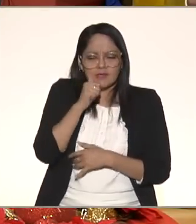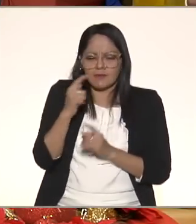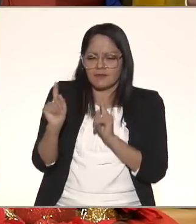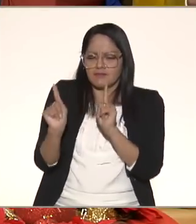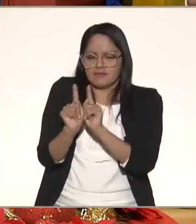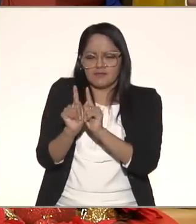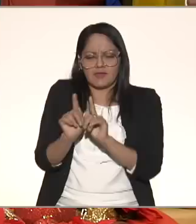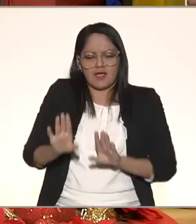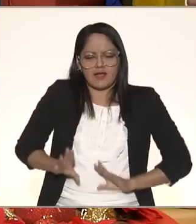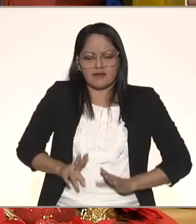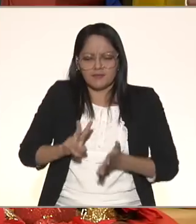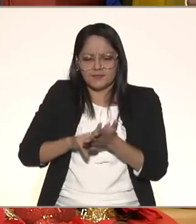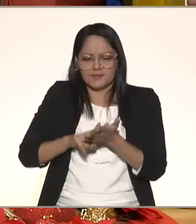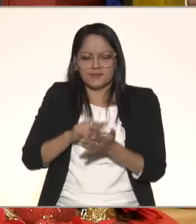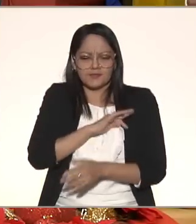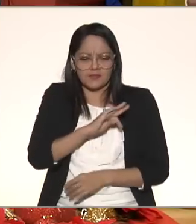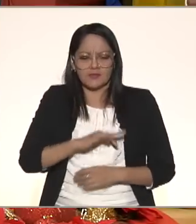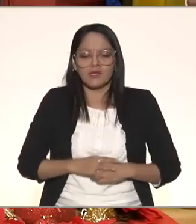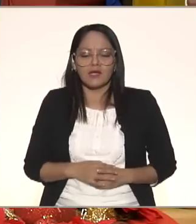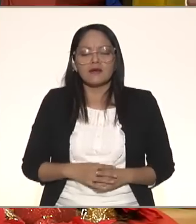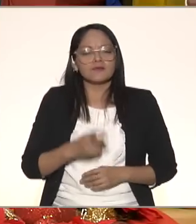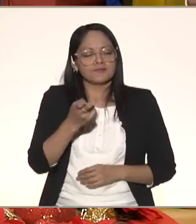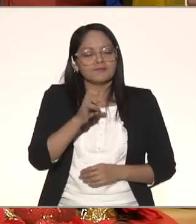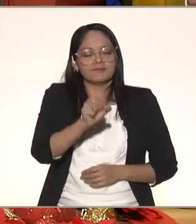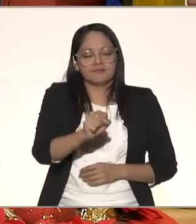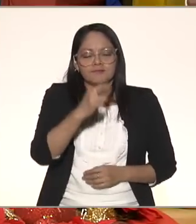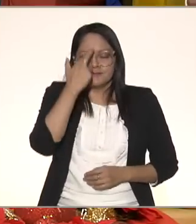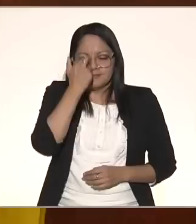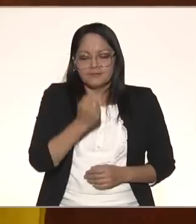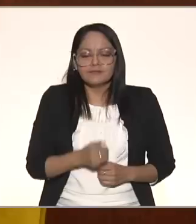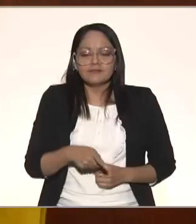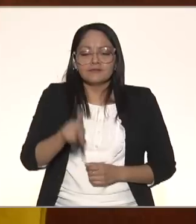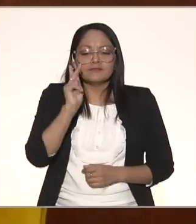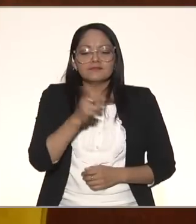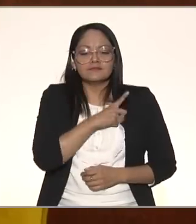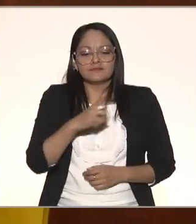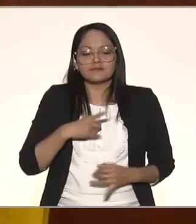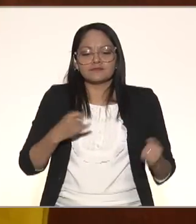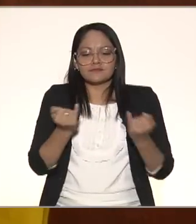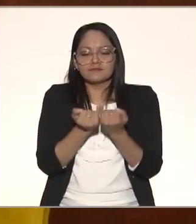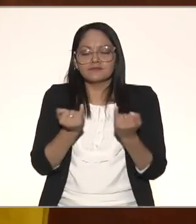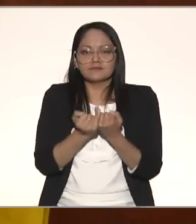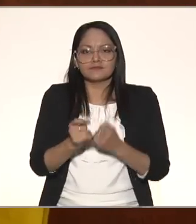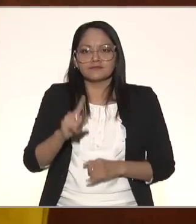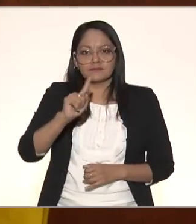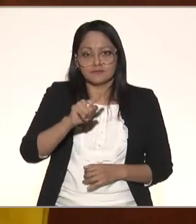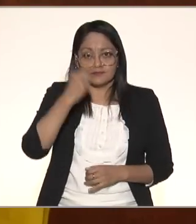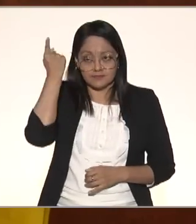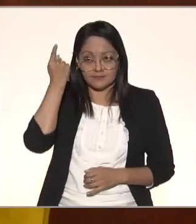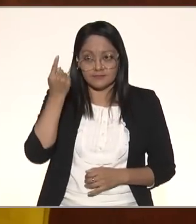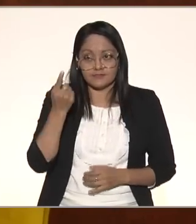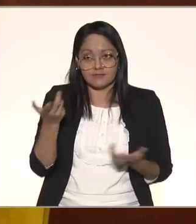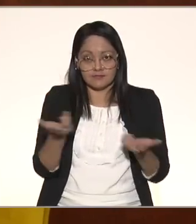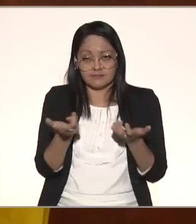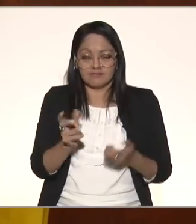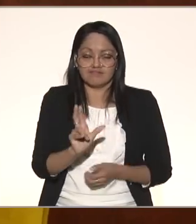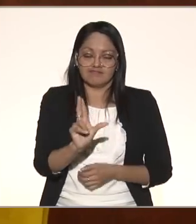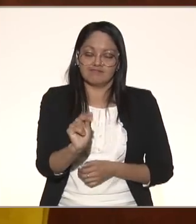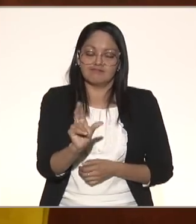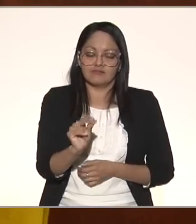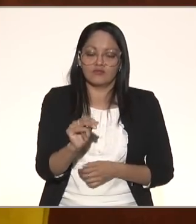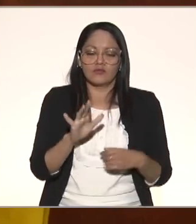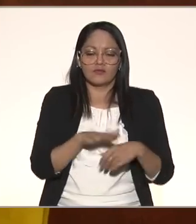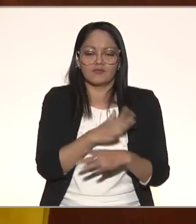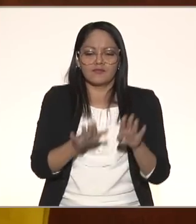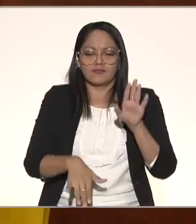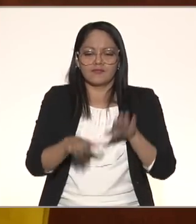hacia ese valor exactamente pero llevarlo a cabo también no es nada fácil porque muchas veces pues lo